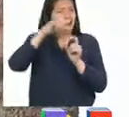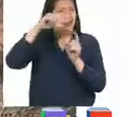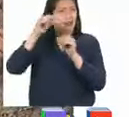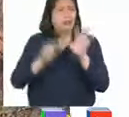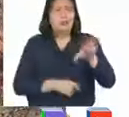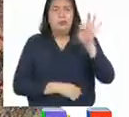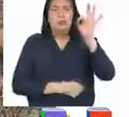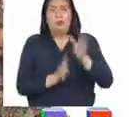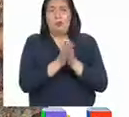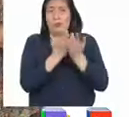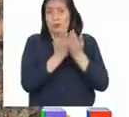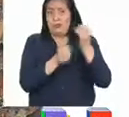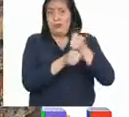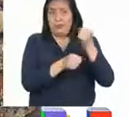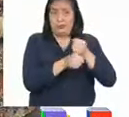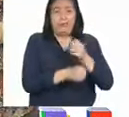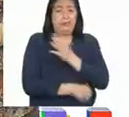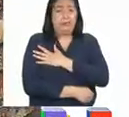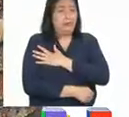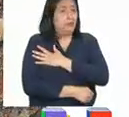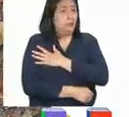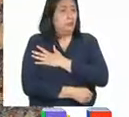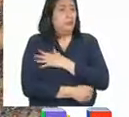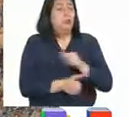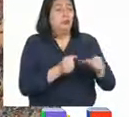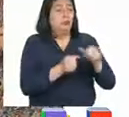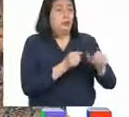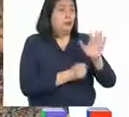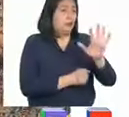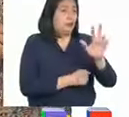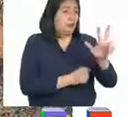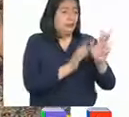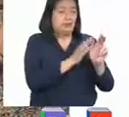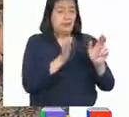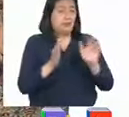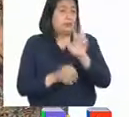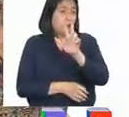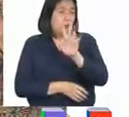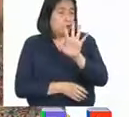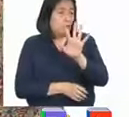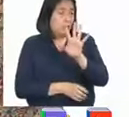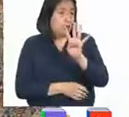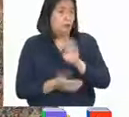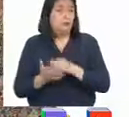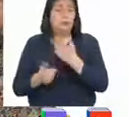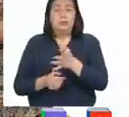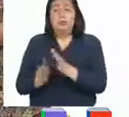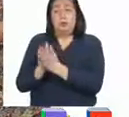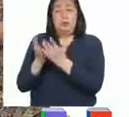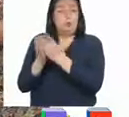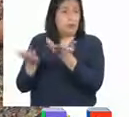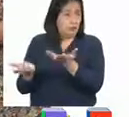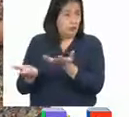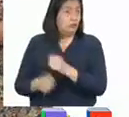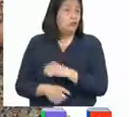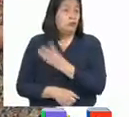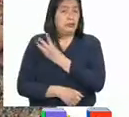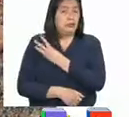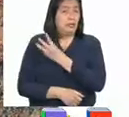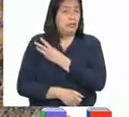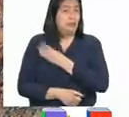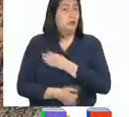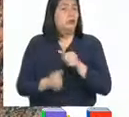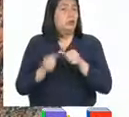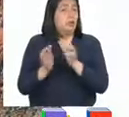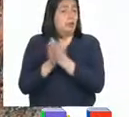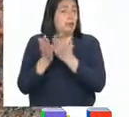Las encontrarán en el cuaderno de trabajo de 5º grado en las páginas 53 y 54 y en el cuaderno de trabajo de 6º grado